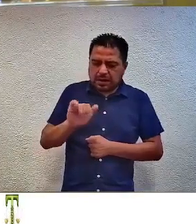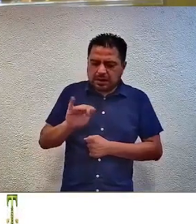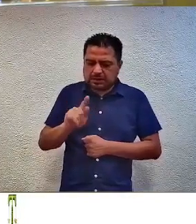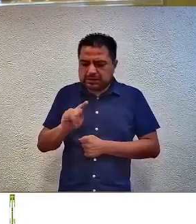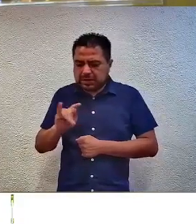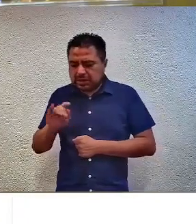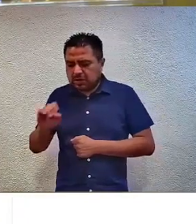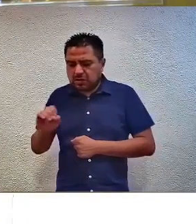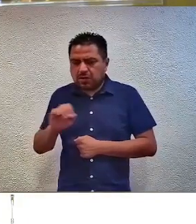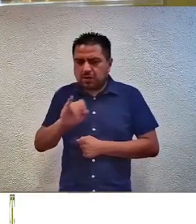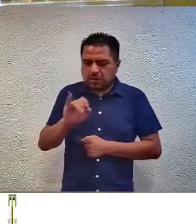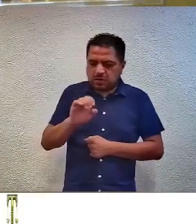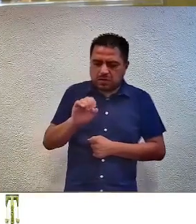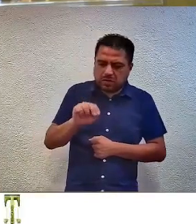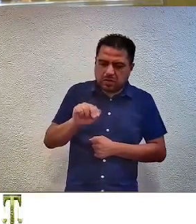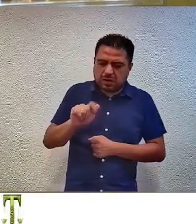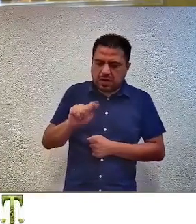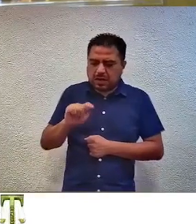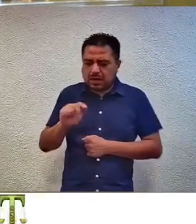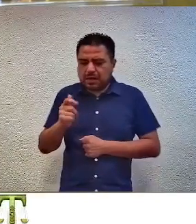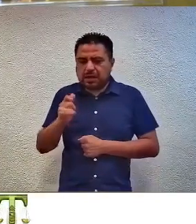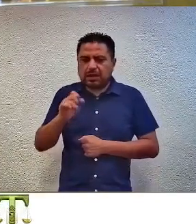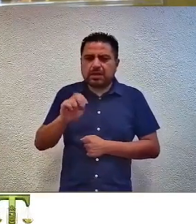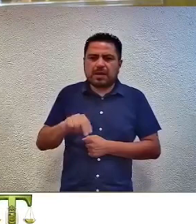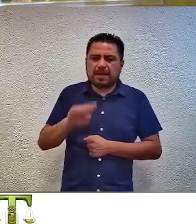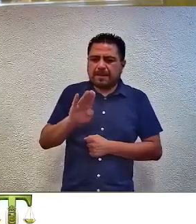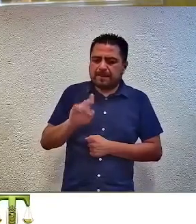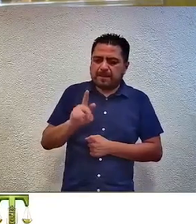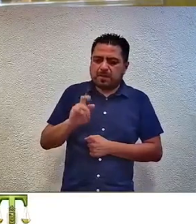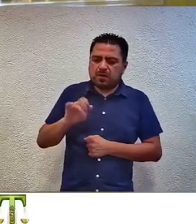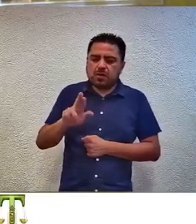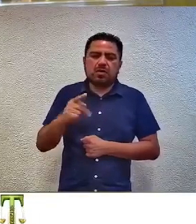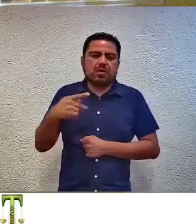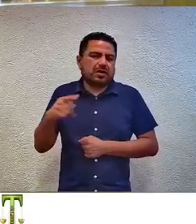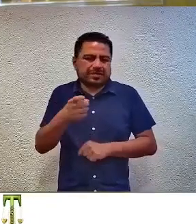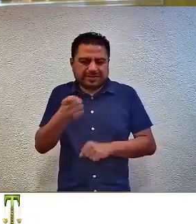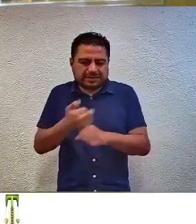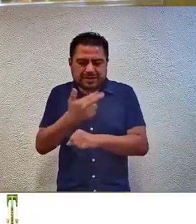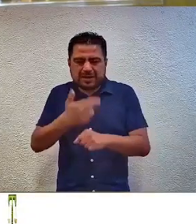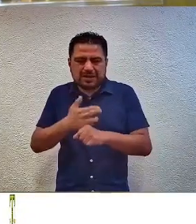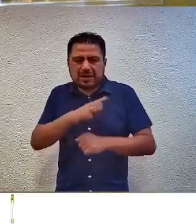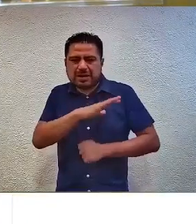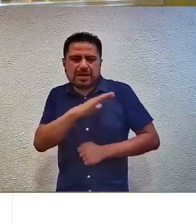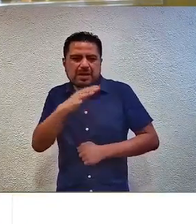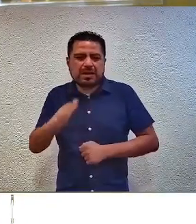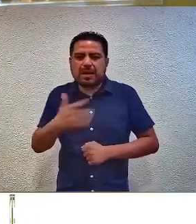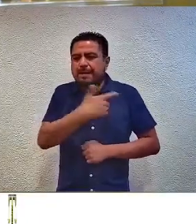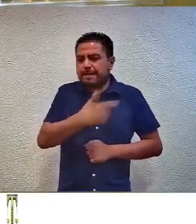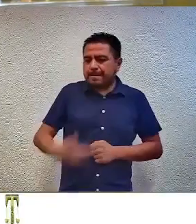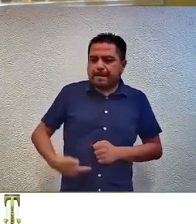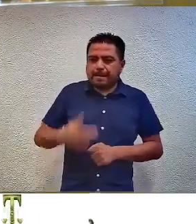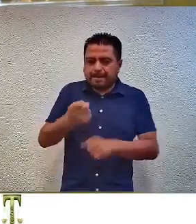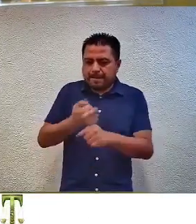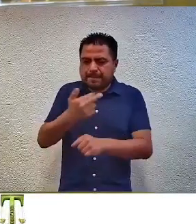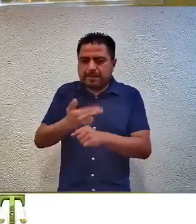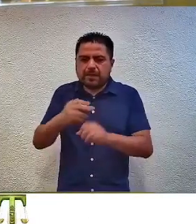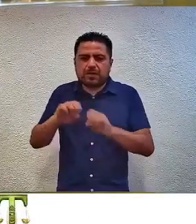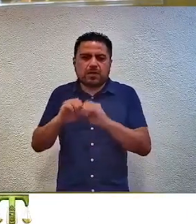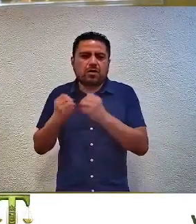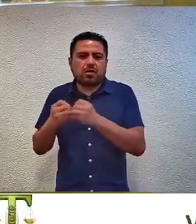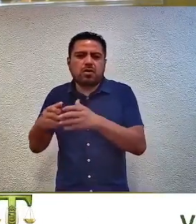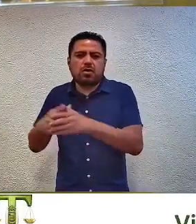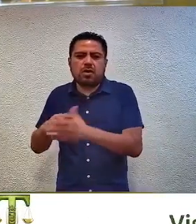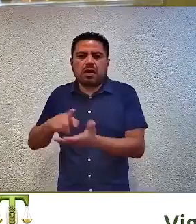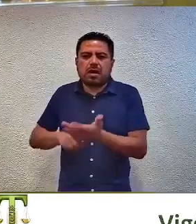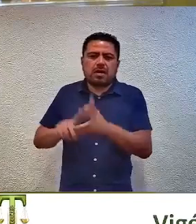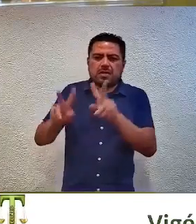Barona, Jonathan Márquez Aguilar y Abel Bruno Arriaga en su calidad de secretaria general, presidente, secretario de organización y secretario